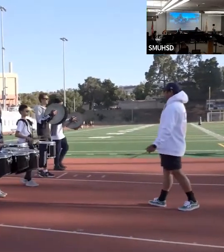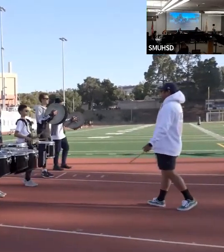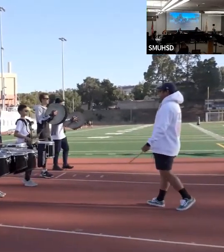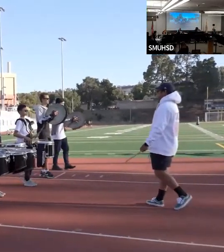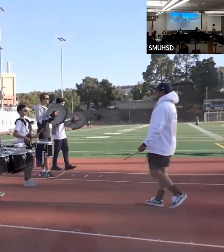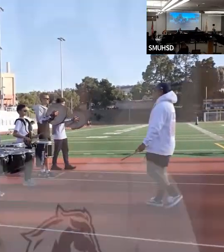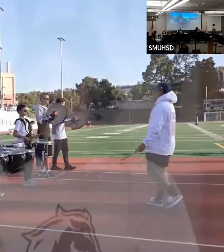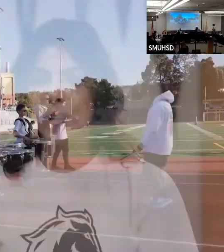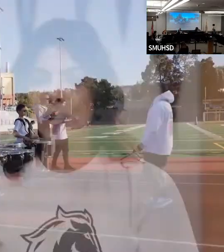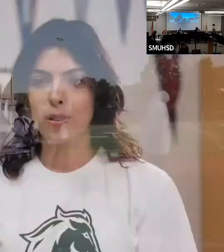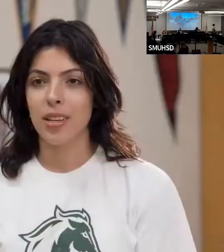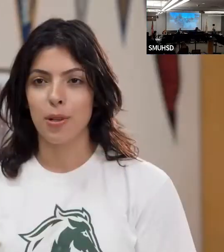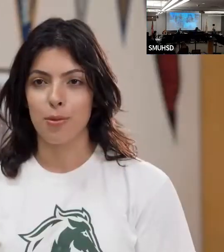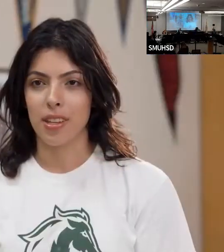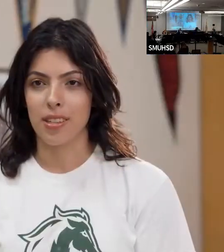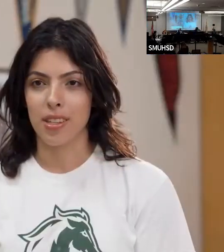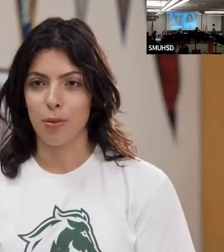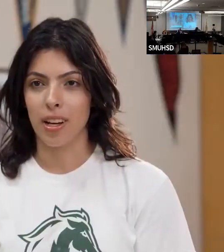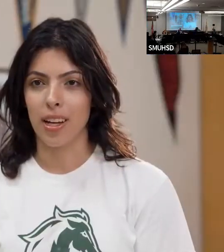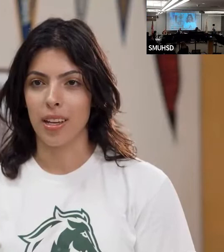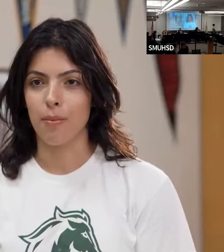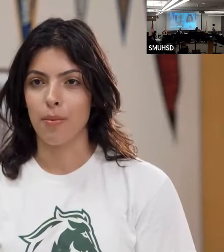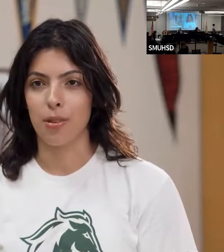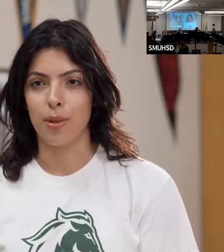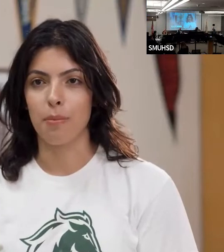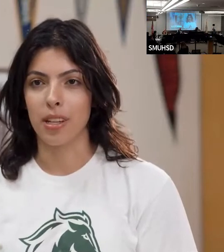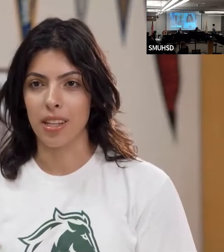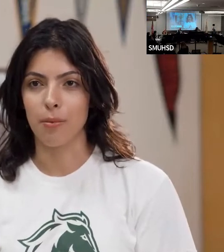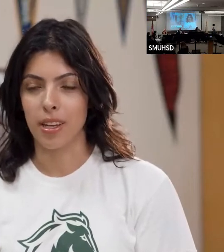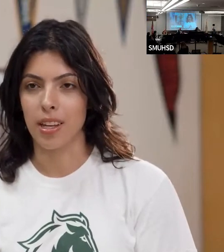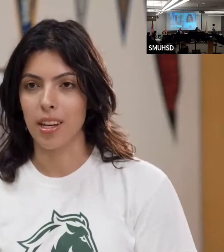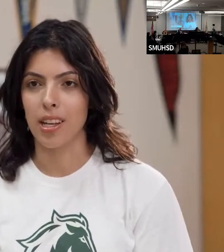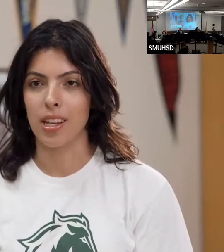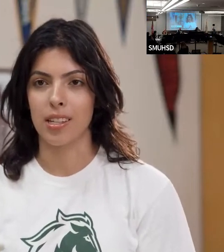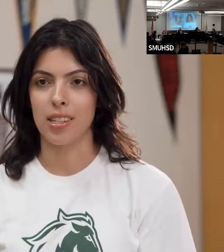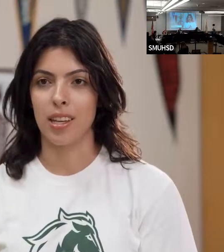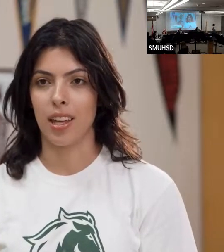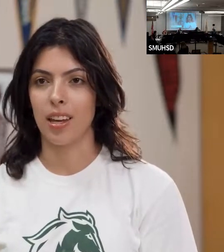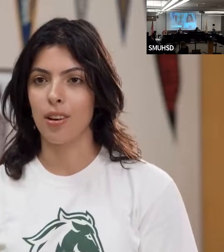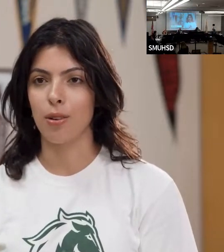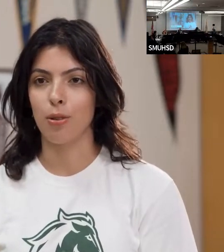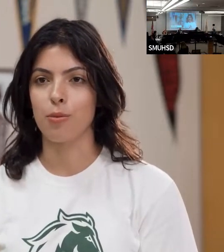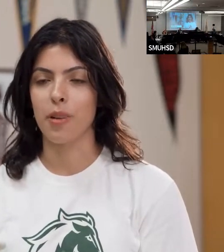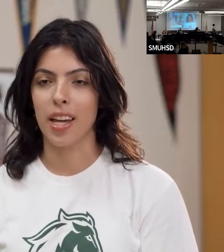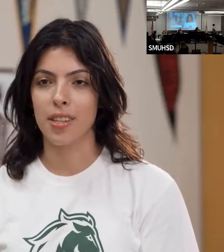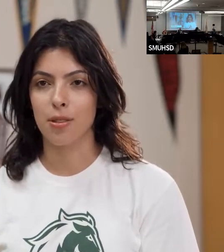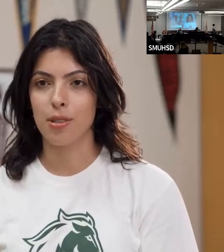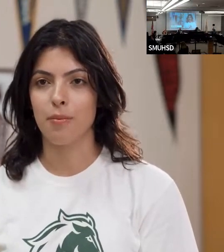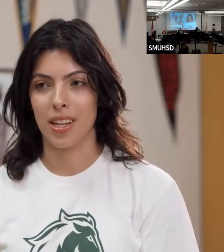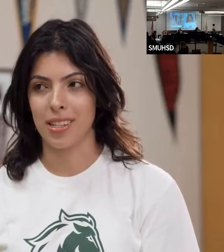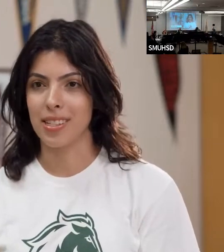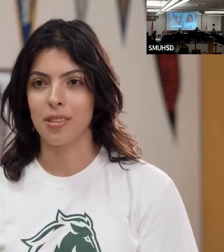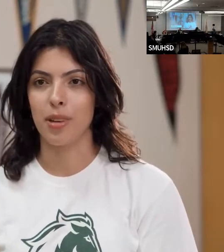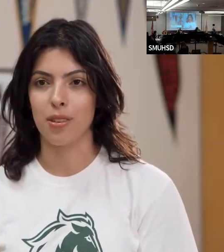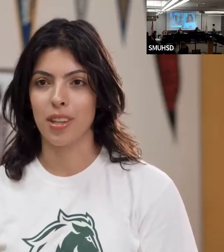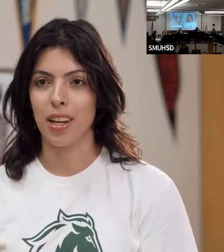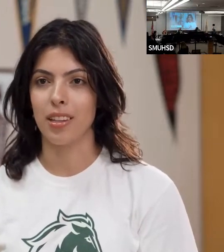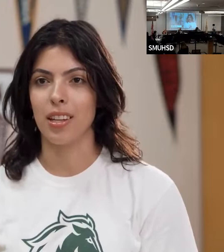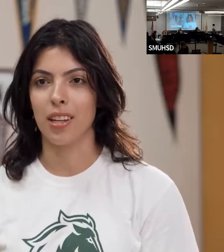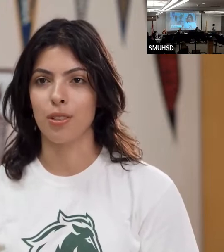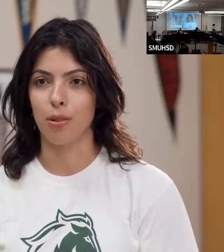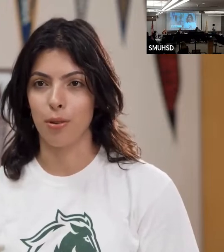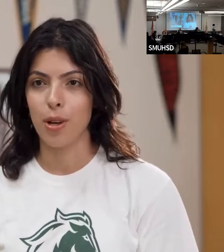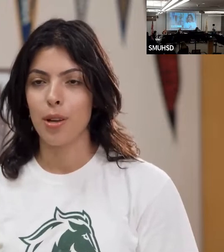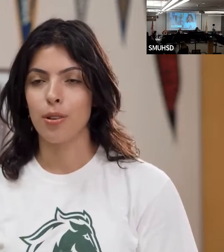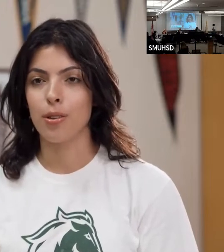últimamente. Una cosa que me gusta de esta escuela, que me ayuda a aprender bien, es que los maestros y maestras me